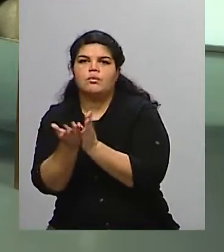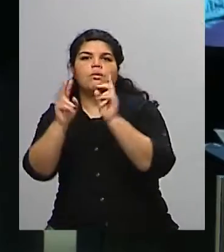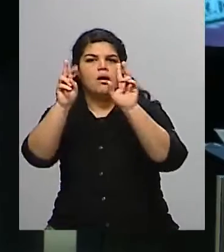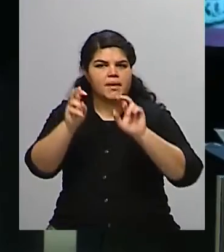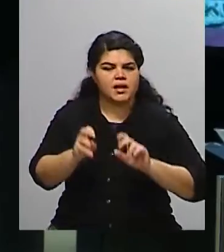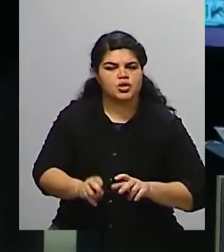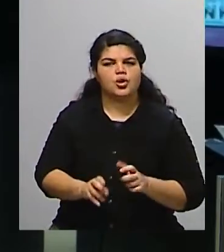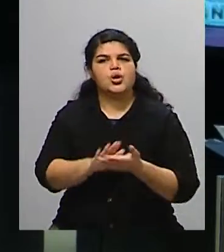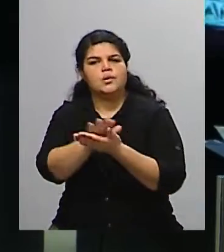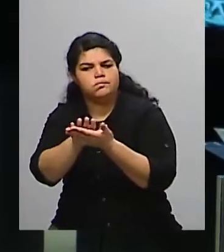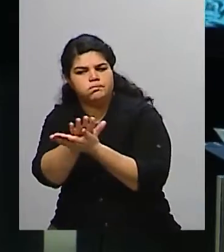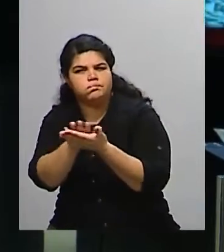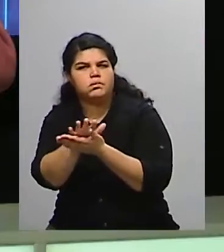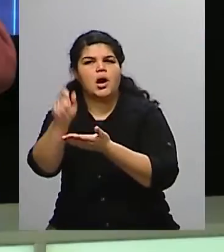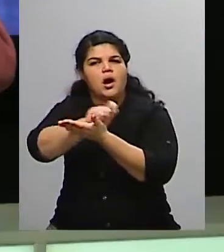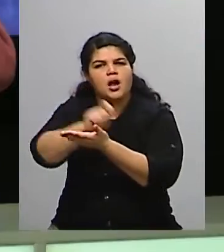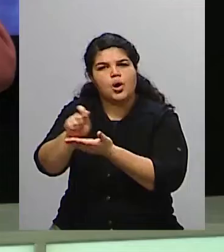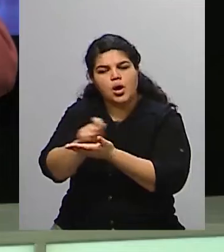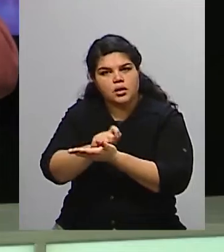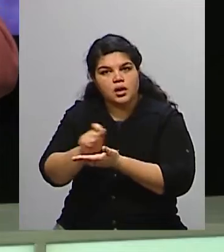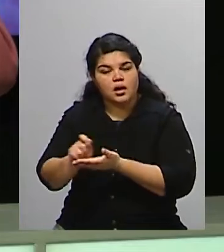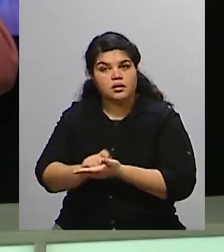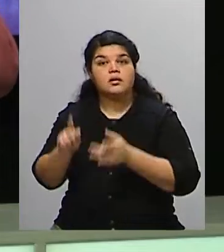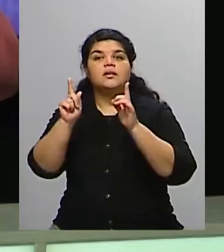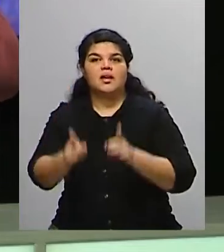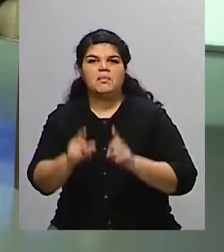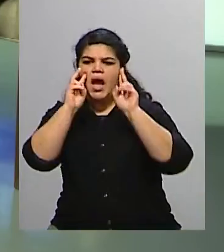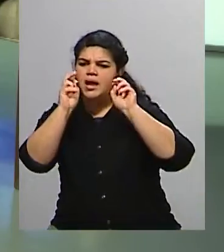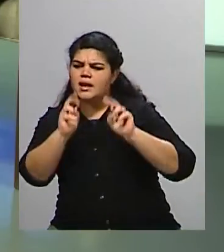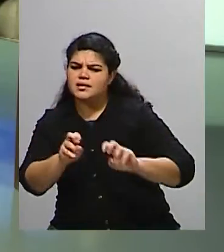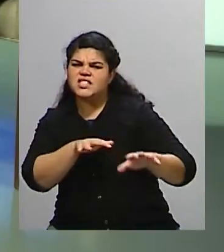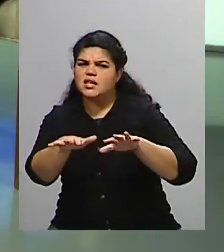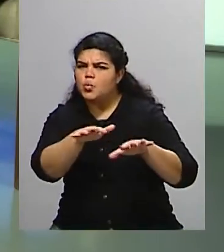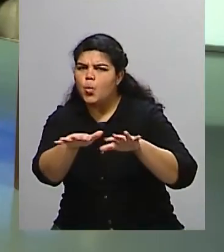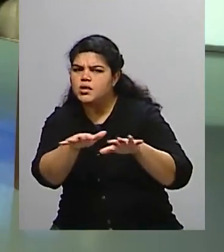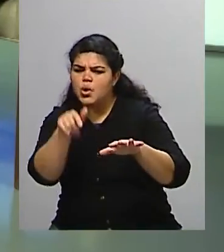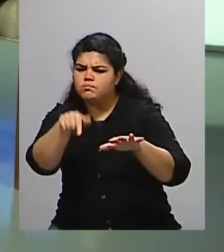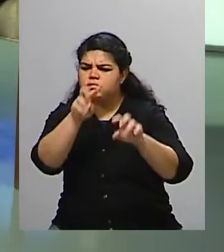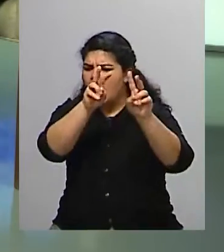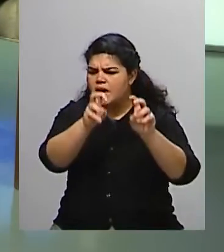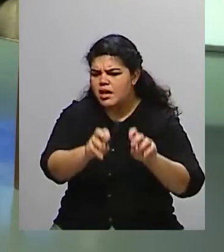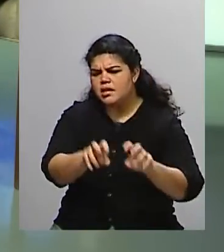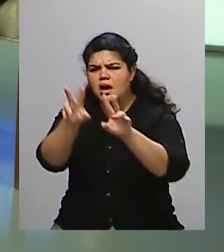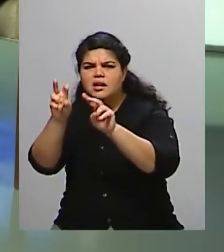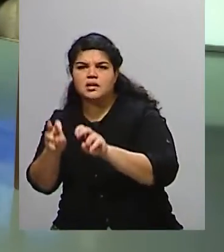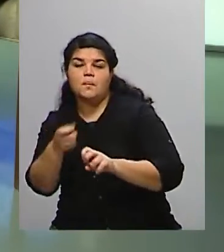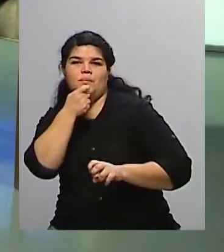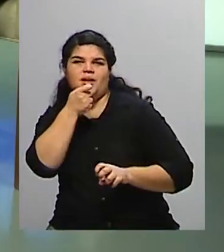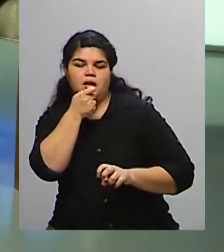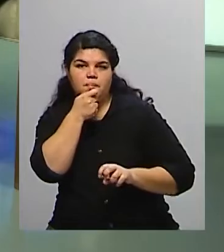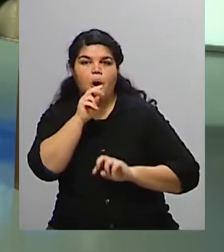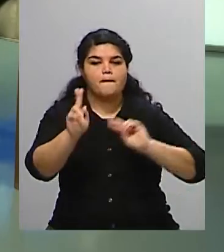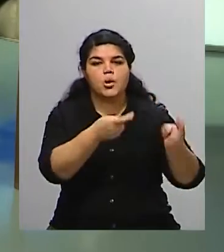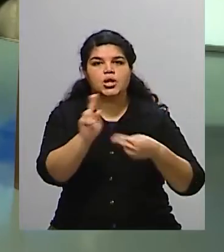cosas. Si es cierto que lleva un tiempo también de análisis situacional, vos decís, esto está mal, esta situación, la mortalidad, por decir un ejemplo, la mortalidad infantil